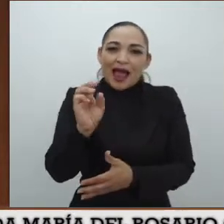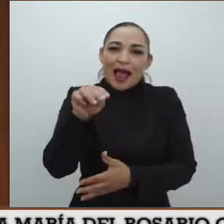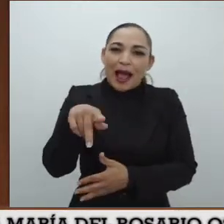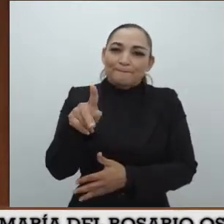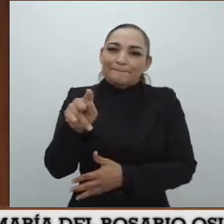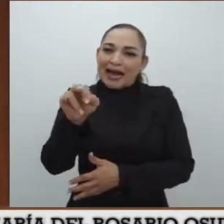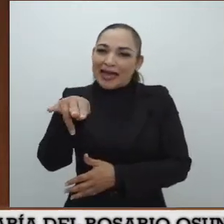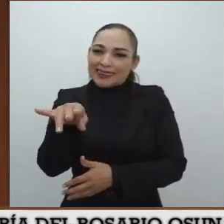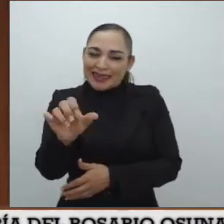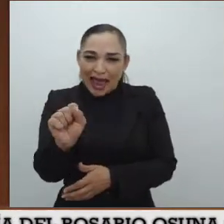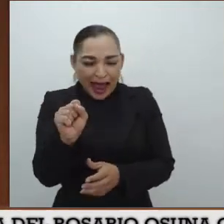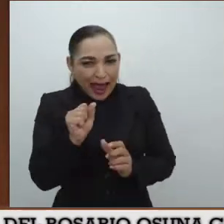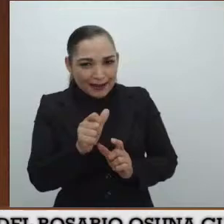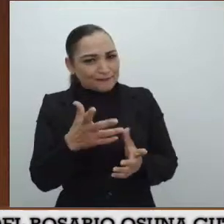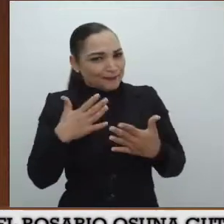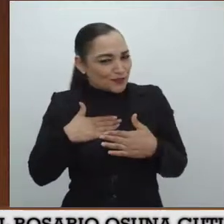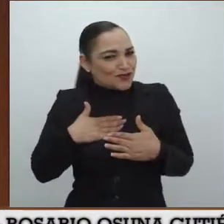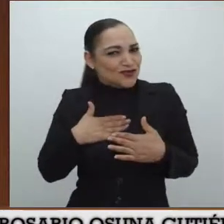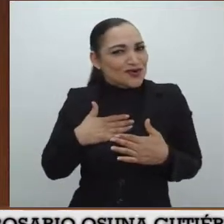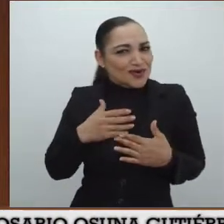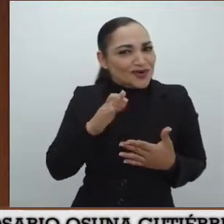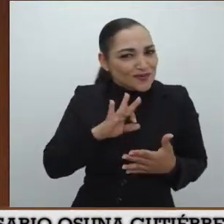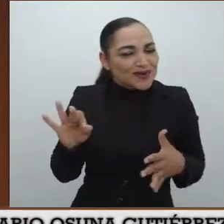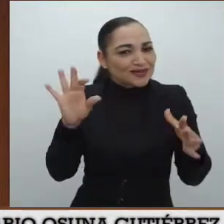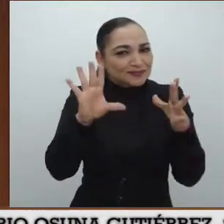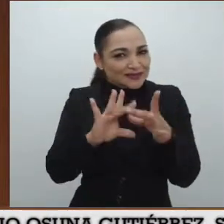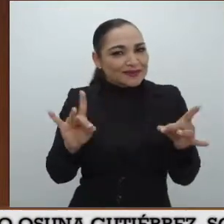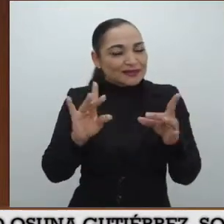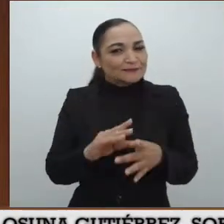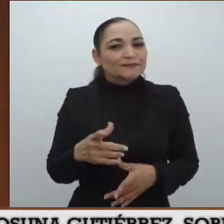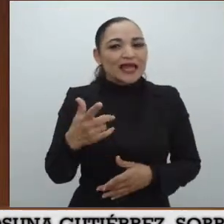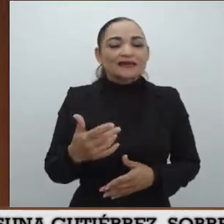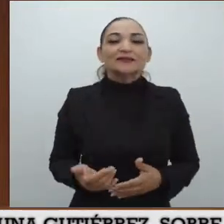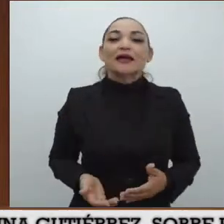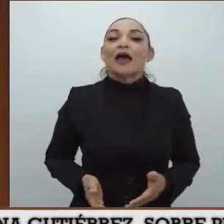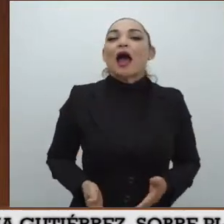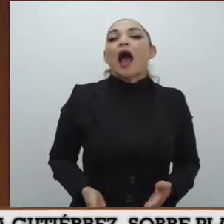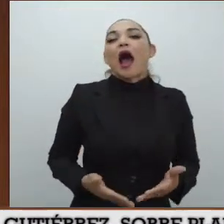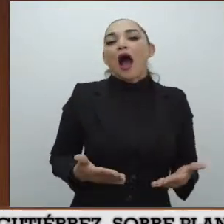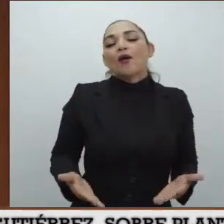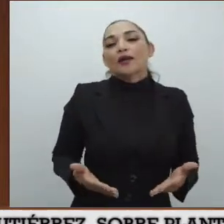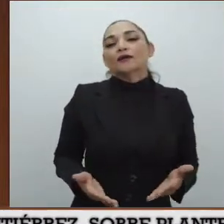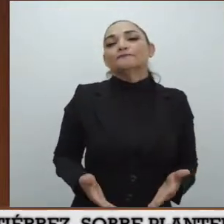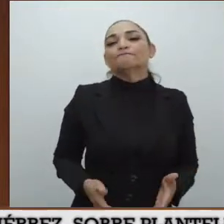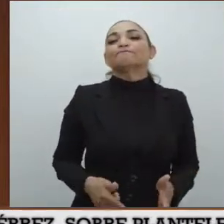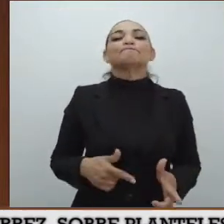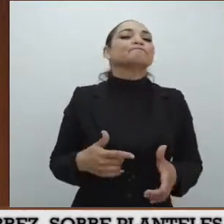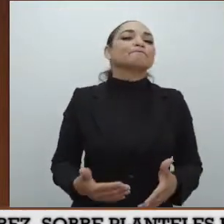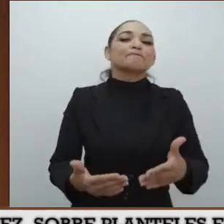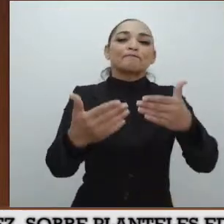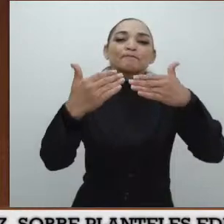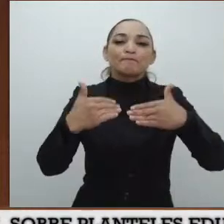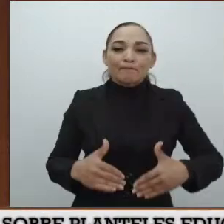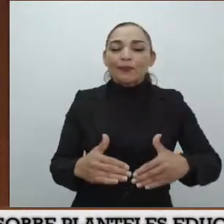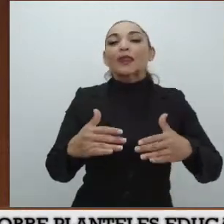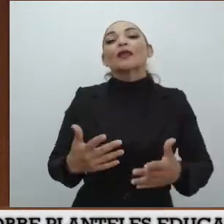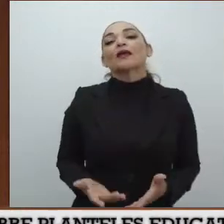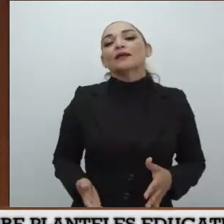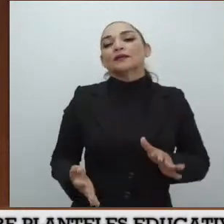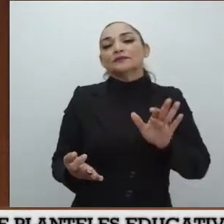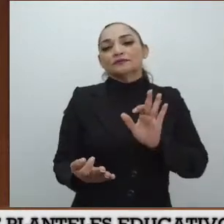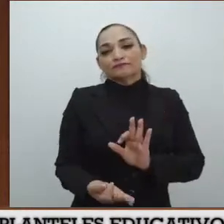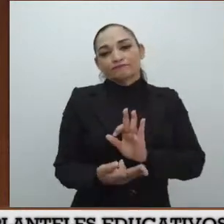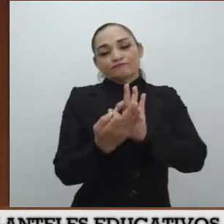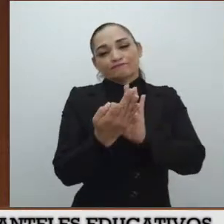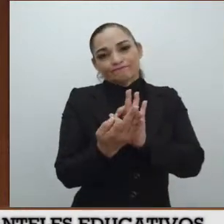Desde luego, compañeras, compañeros, el siguiente paso es tener el acercamiento también,